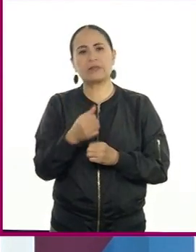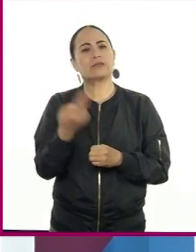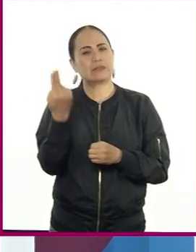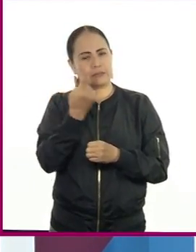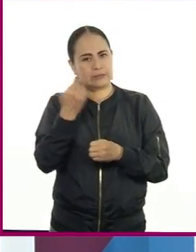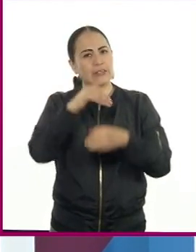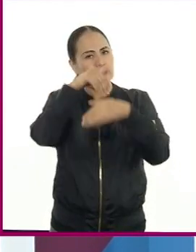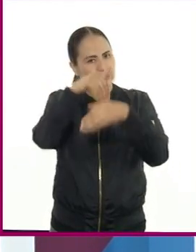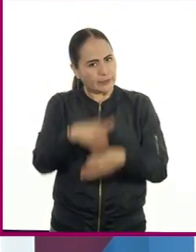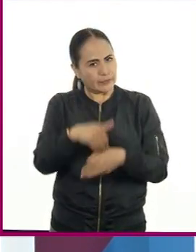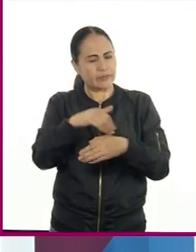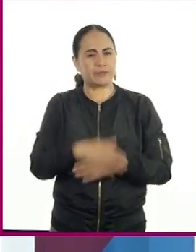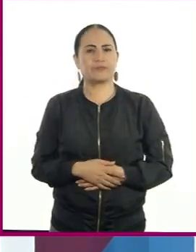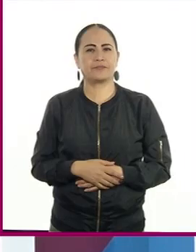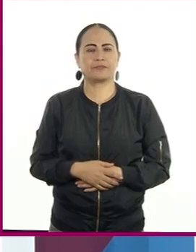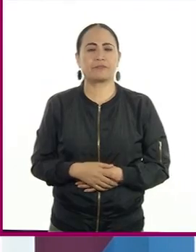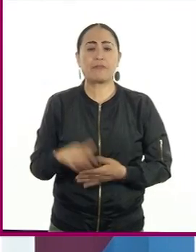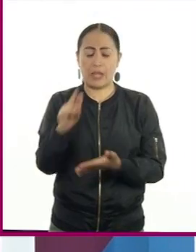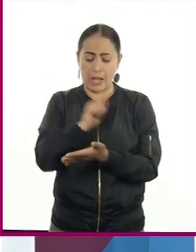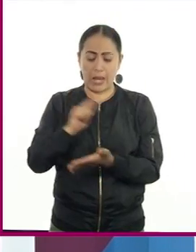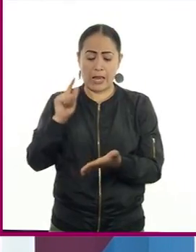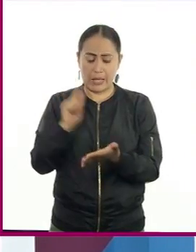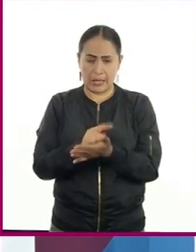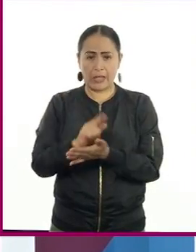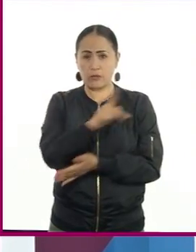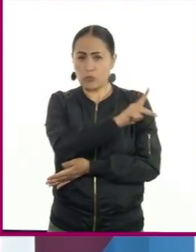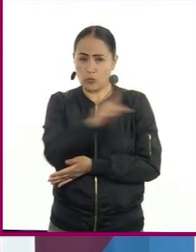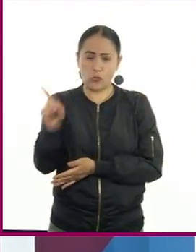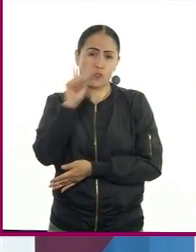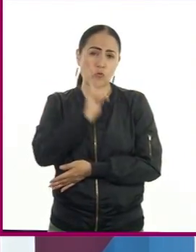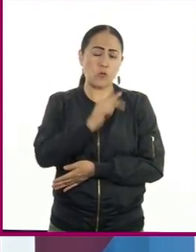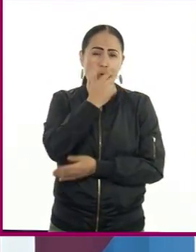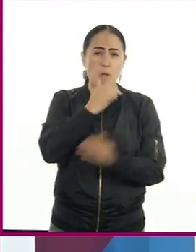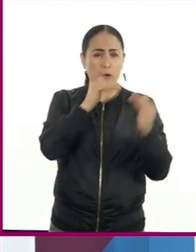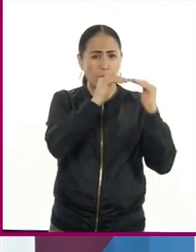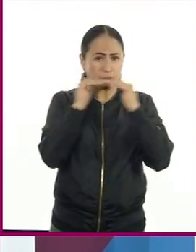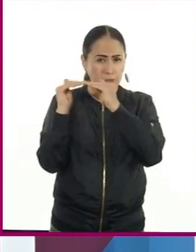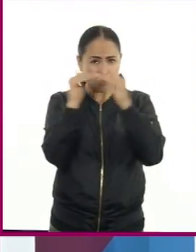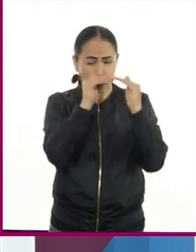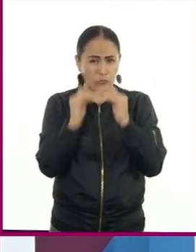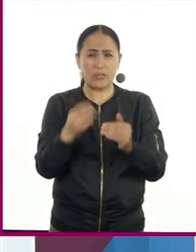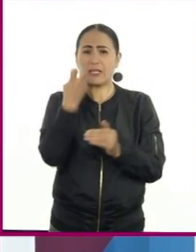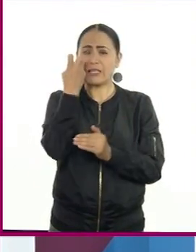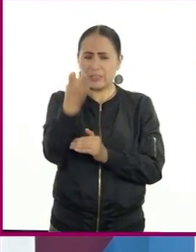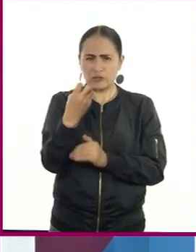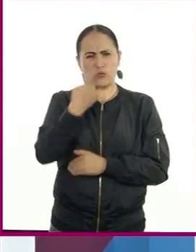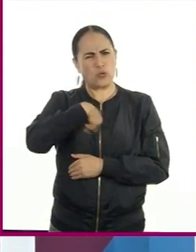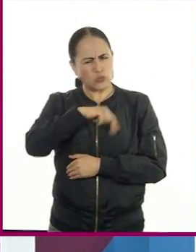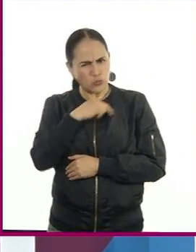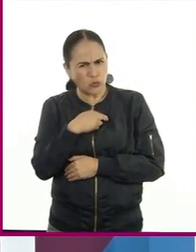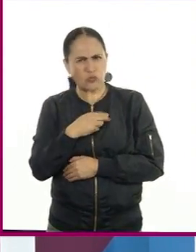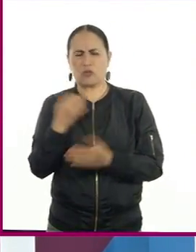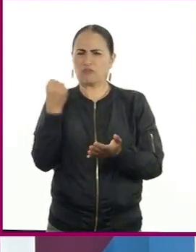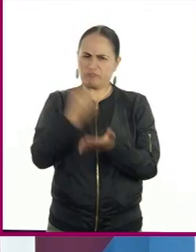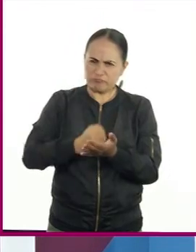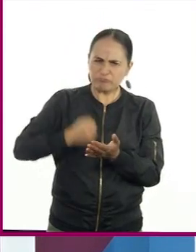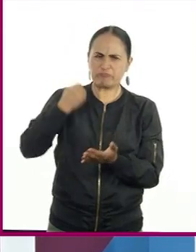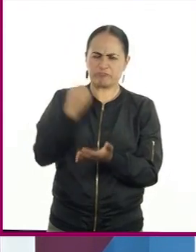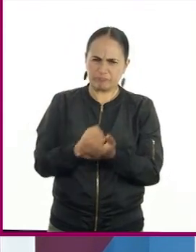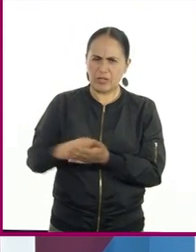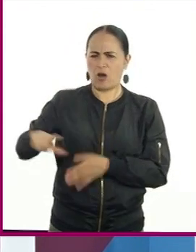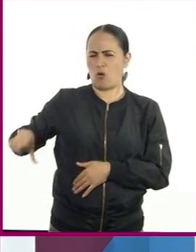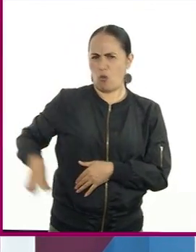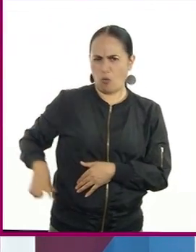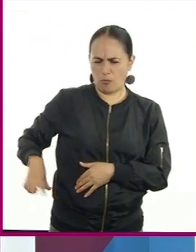Saber que somos iguales ante la ley nos brinda herramientas para exigir a las autoridades que